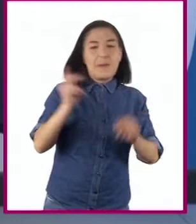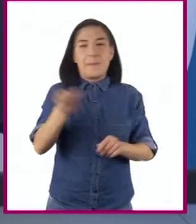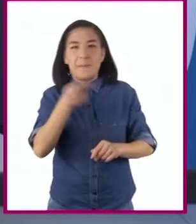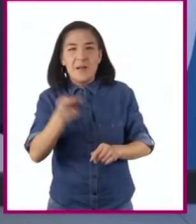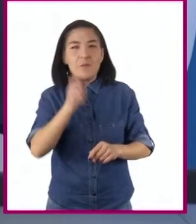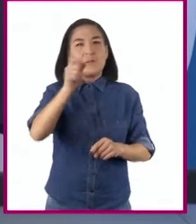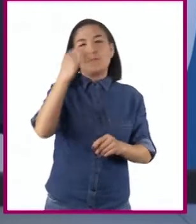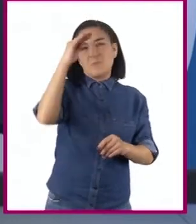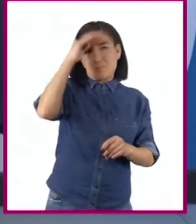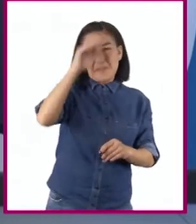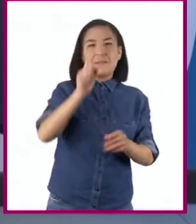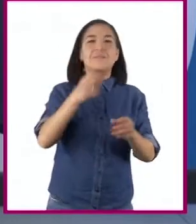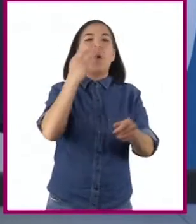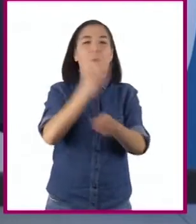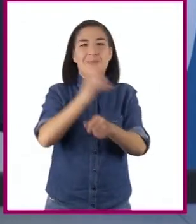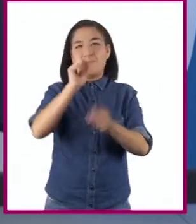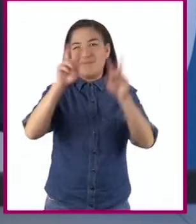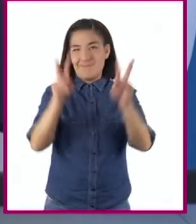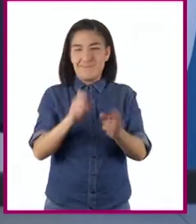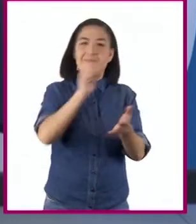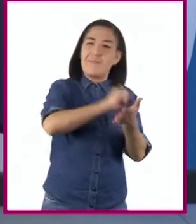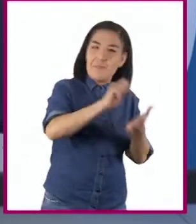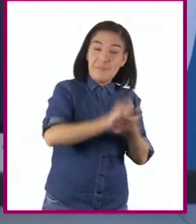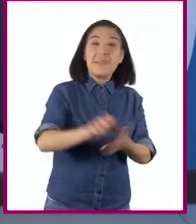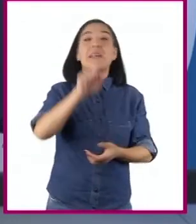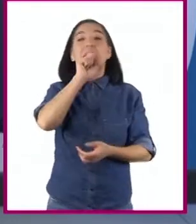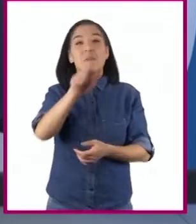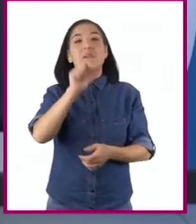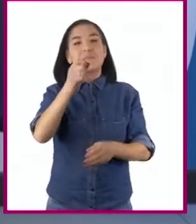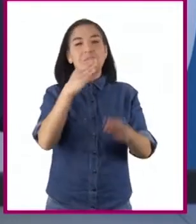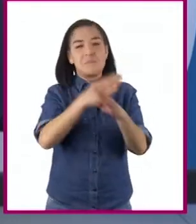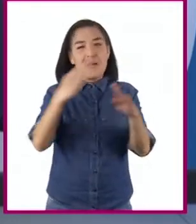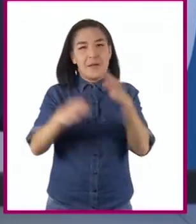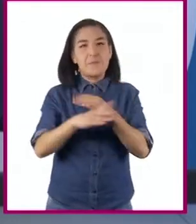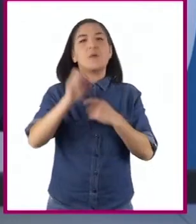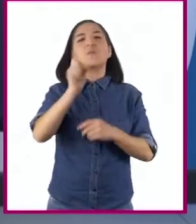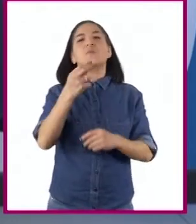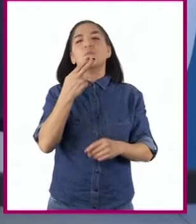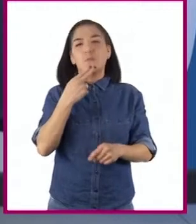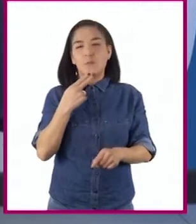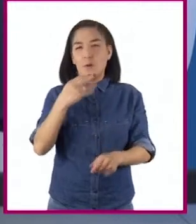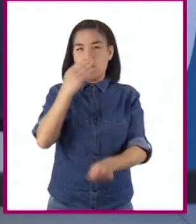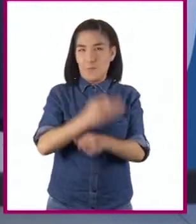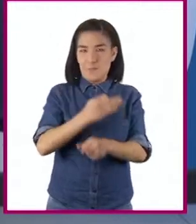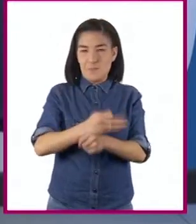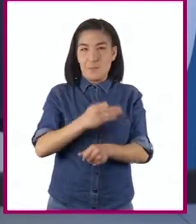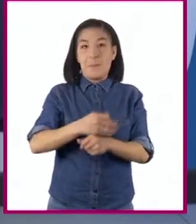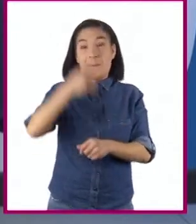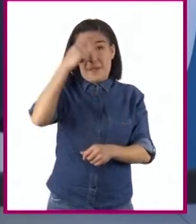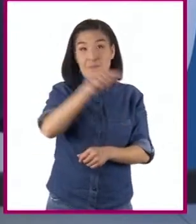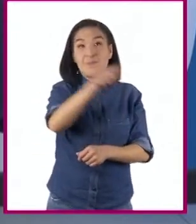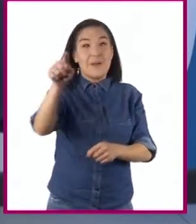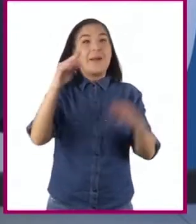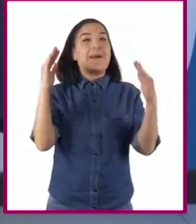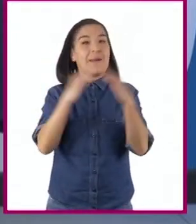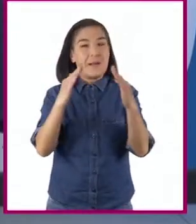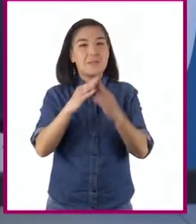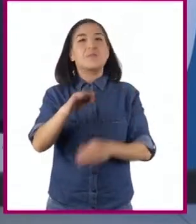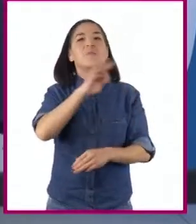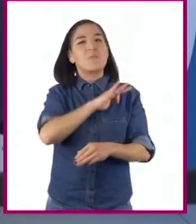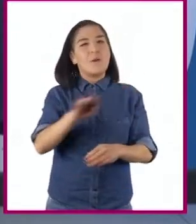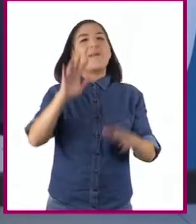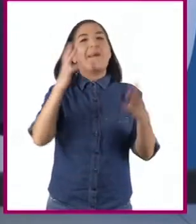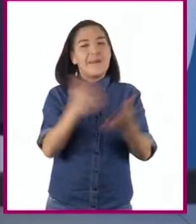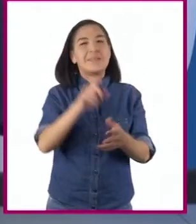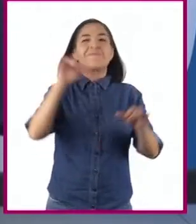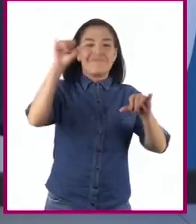mientras revisamos este tema. También tomen nota de los materiales que utilizaremos en la sesión para que en su casa puedan reproducir